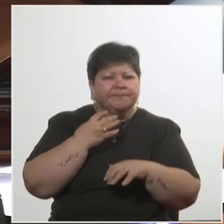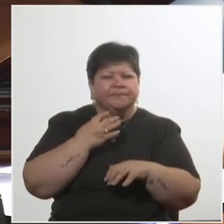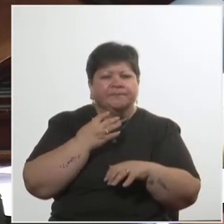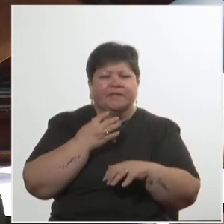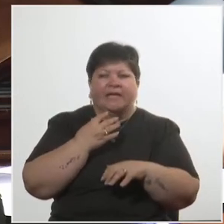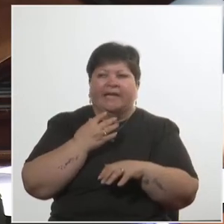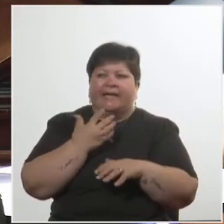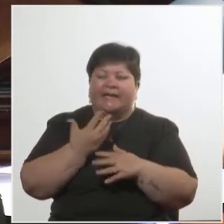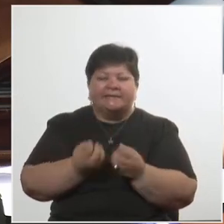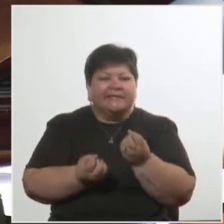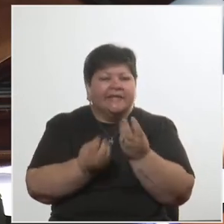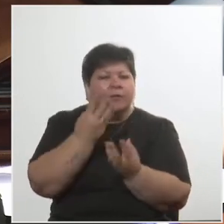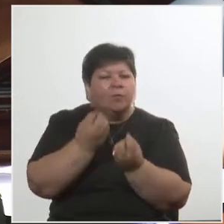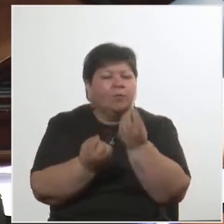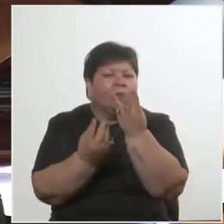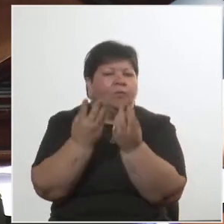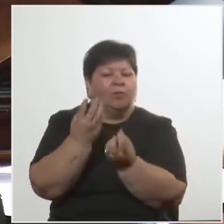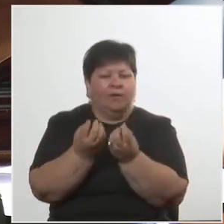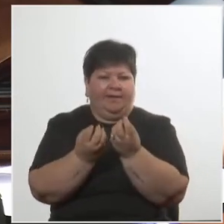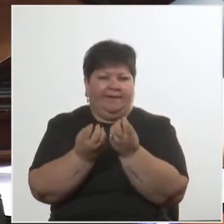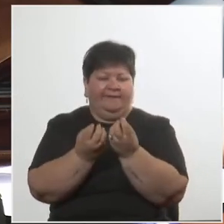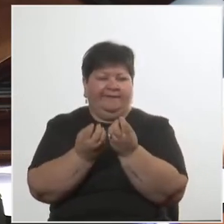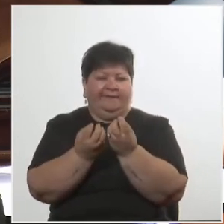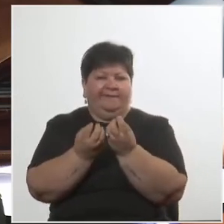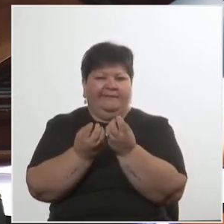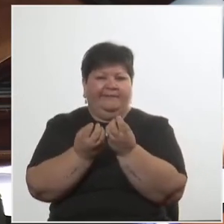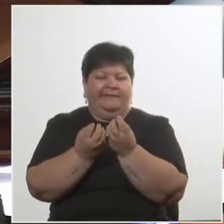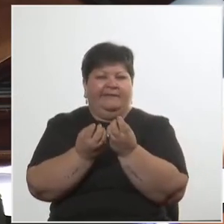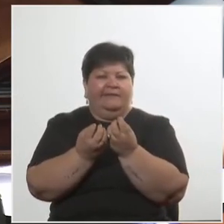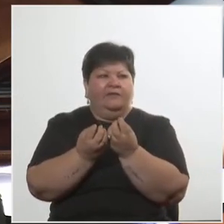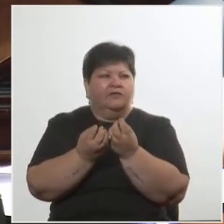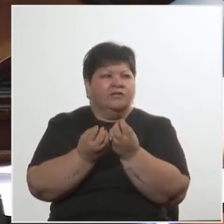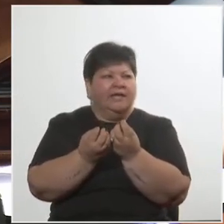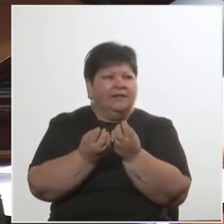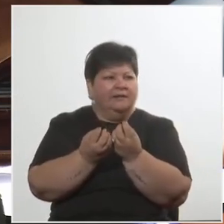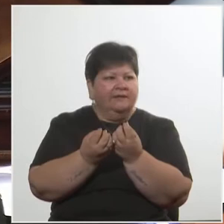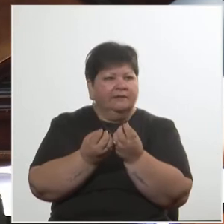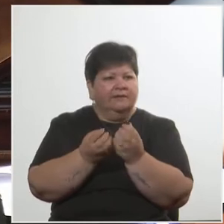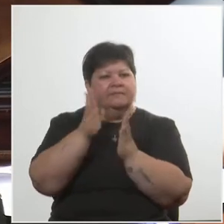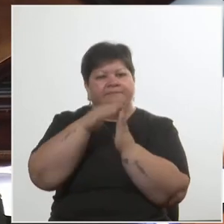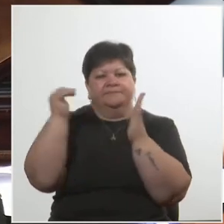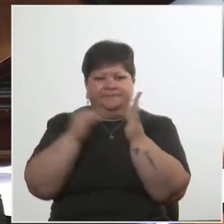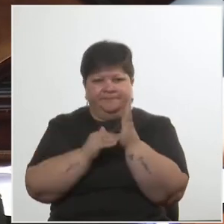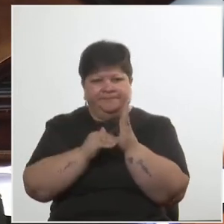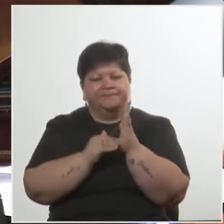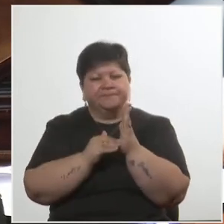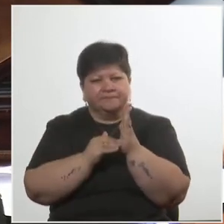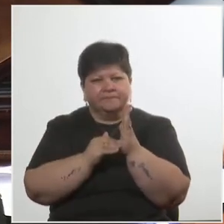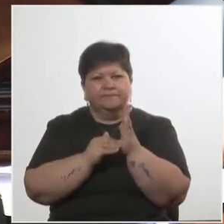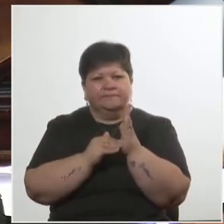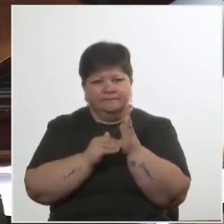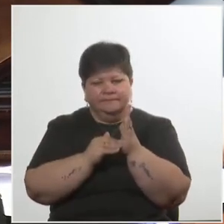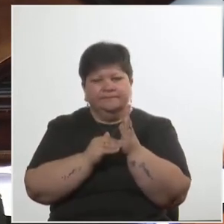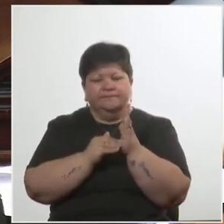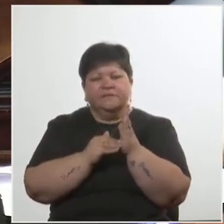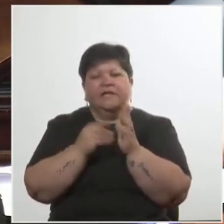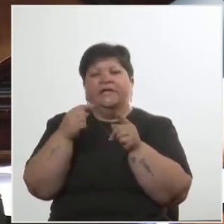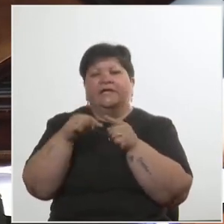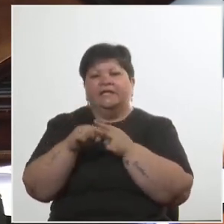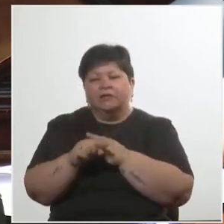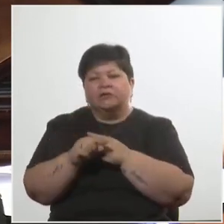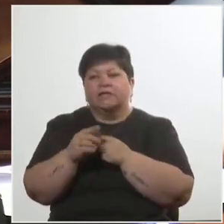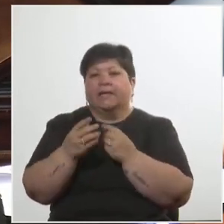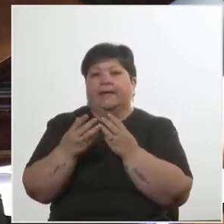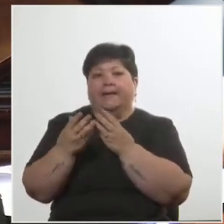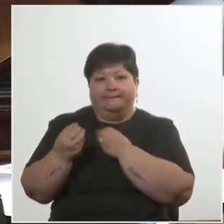de pasturas neozelandesas bueno imaginarse eso de acuerdo a las nuevas variedades de semillas que hay y